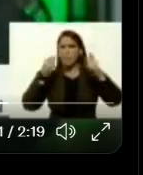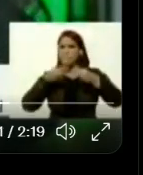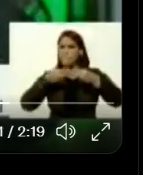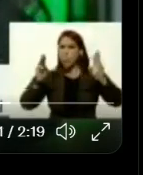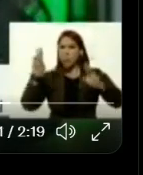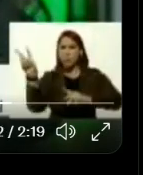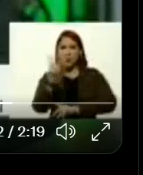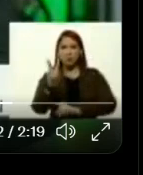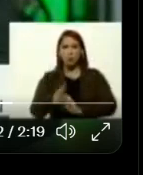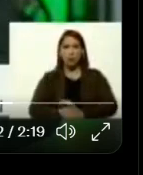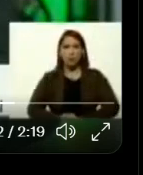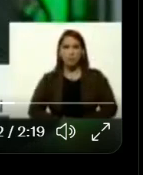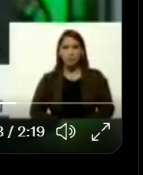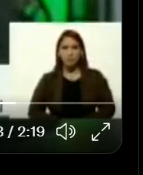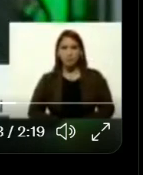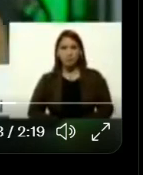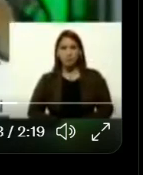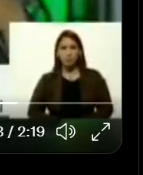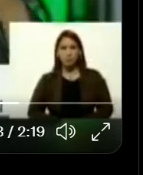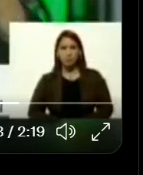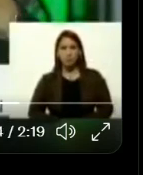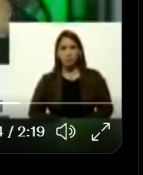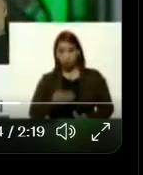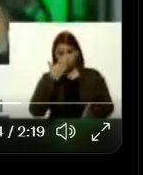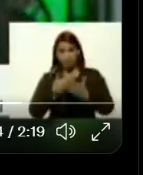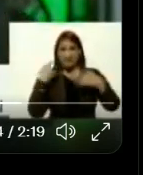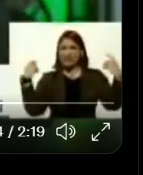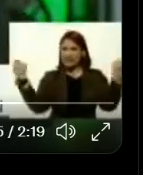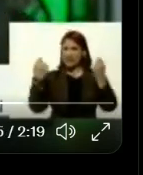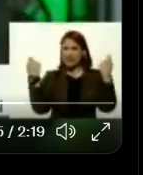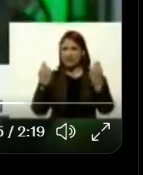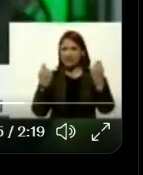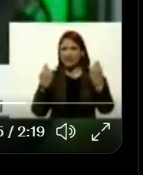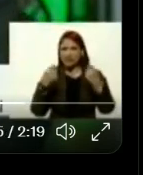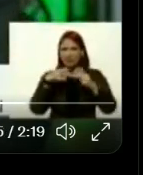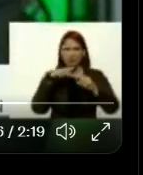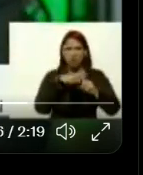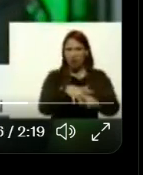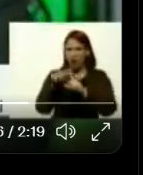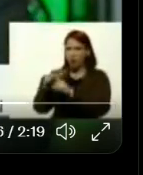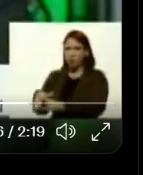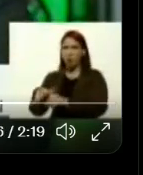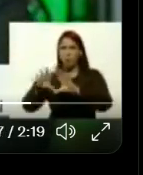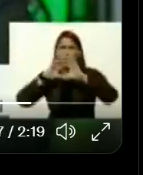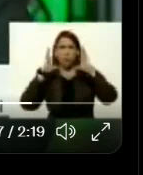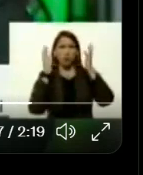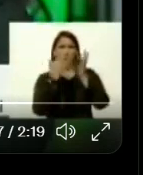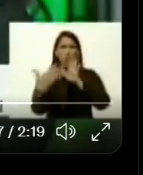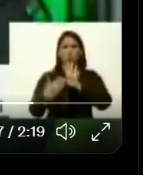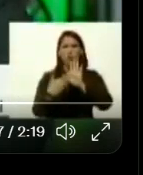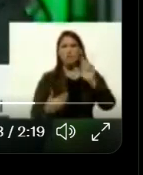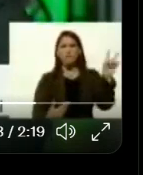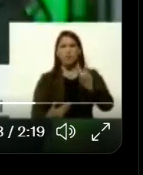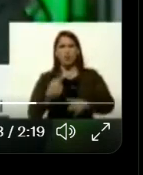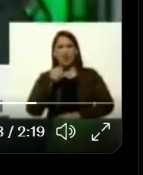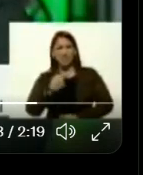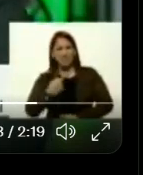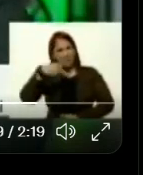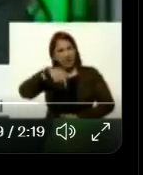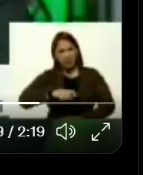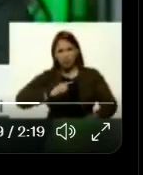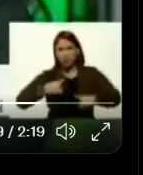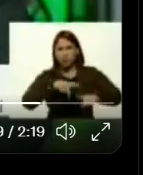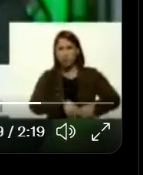venezuela ante las campañas que desfiguran en el mundo nuestra patria y dicen que hay una dictadora